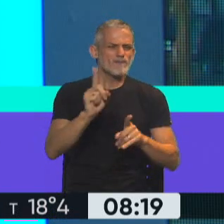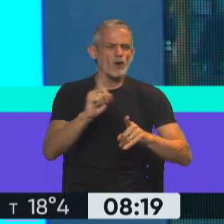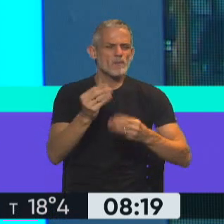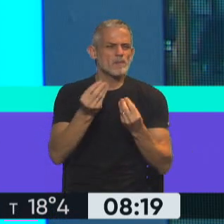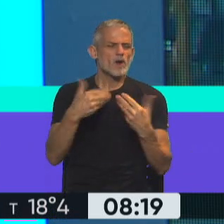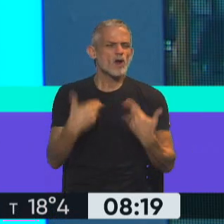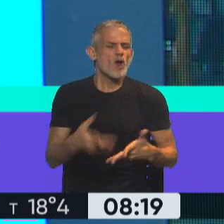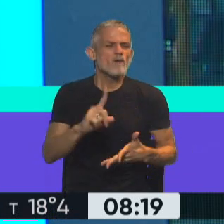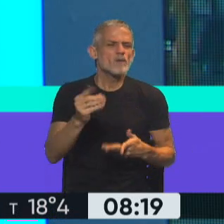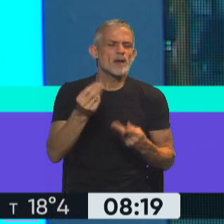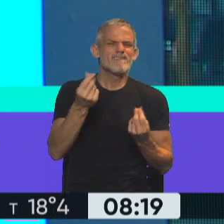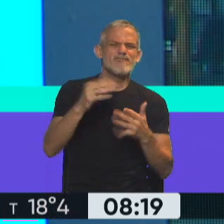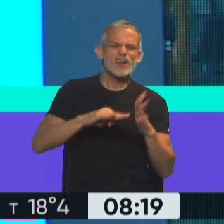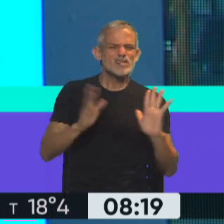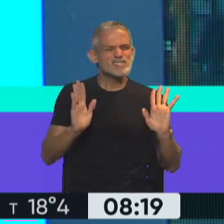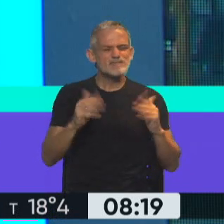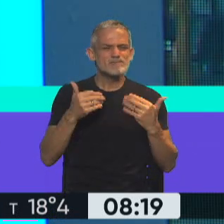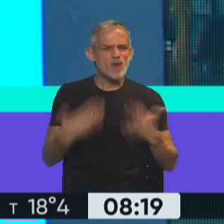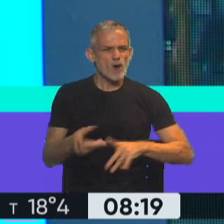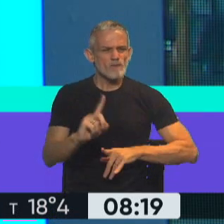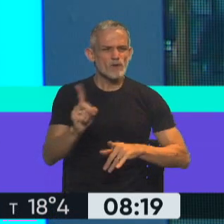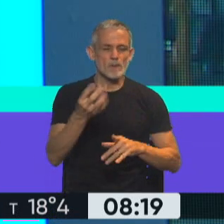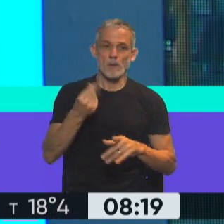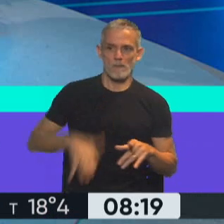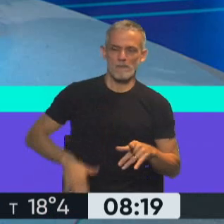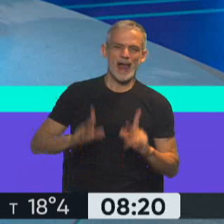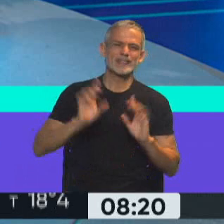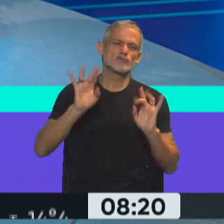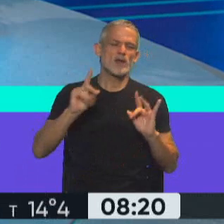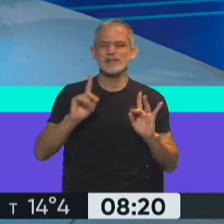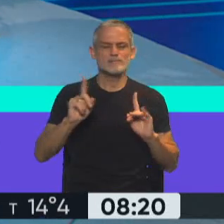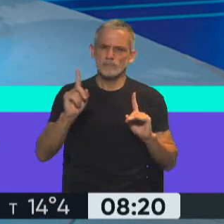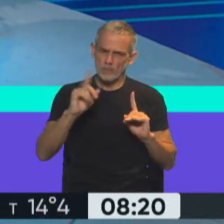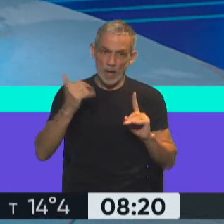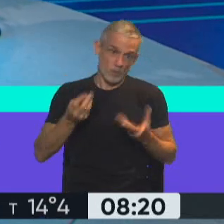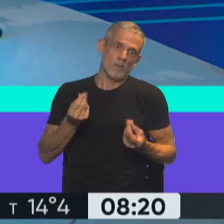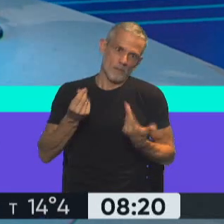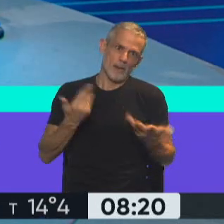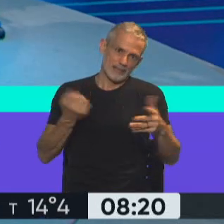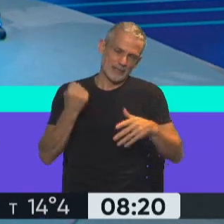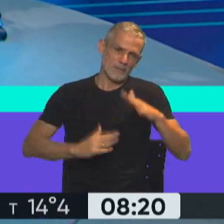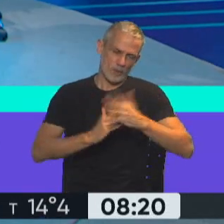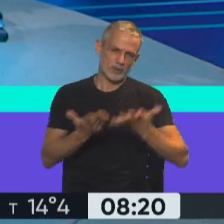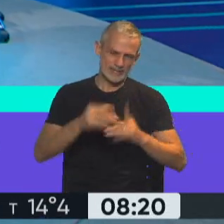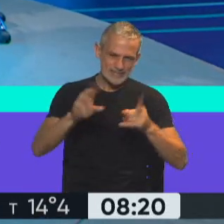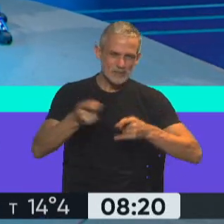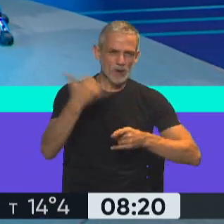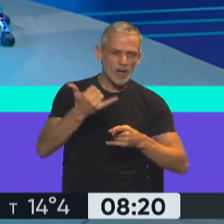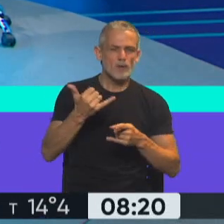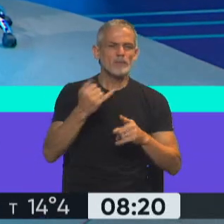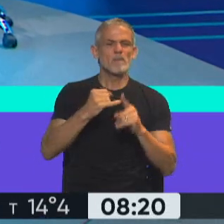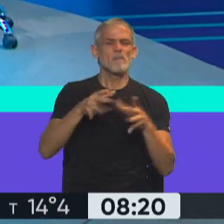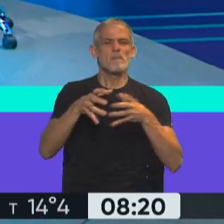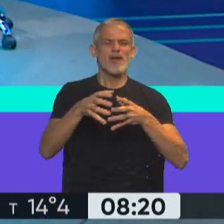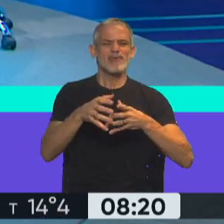llamamos como valores. Digo, no solamente es por el bolsillo, como se suele decir. Obviamente que el bolsillo es lo central, pero también hay otros sectores de clase